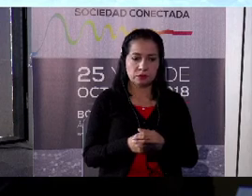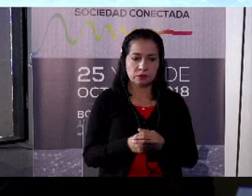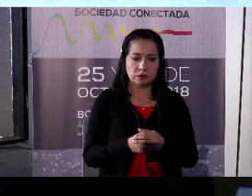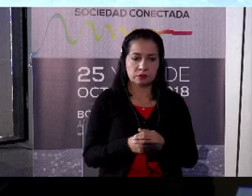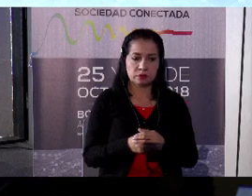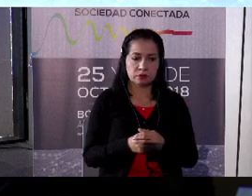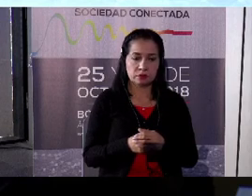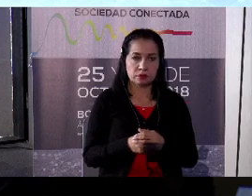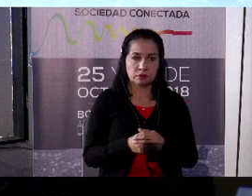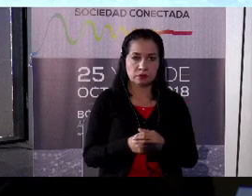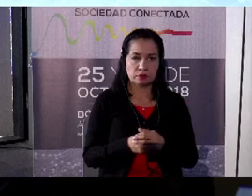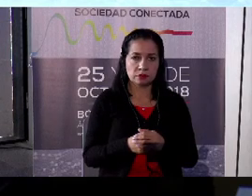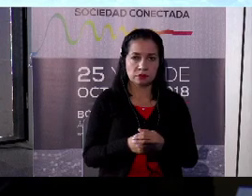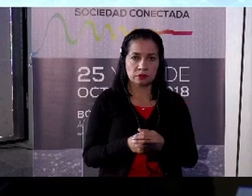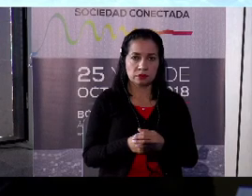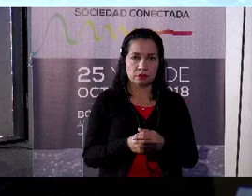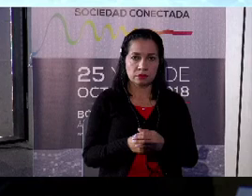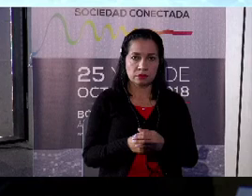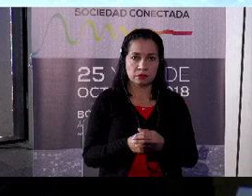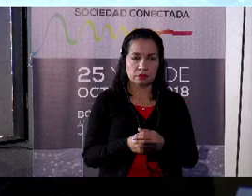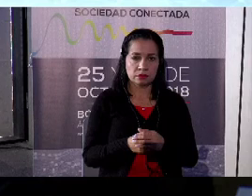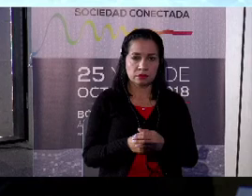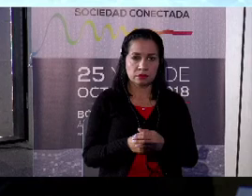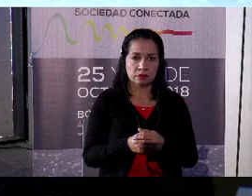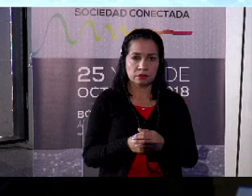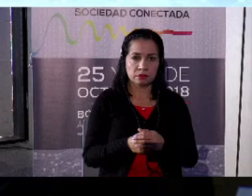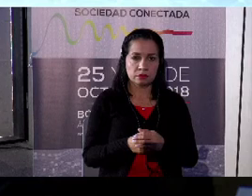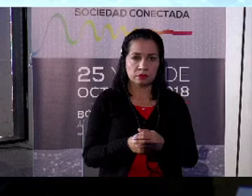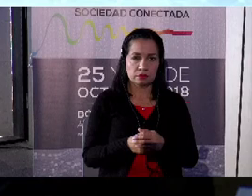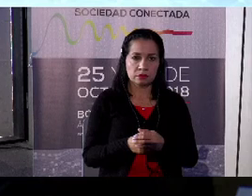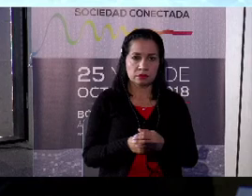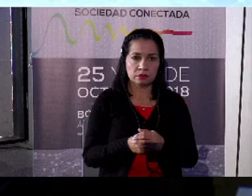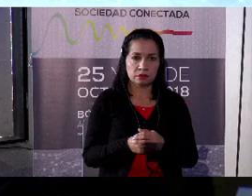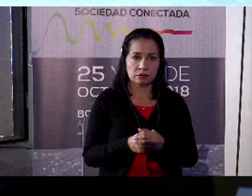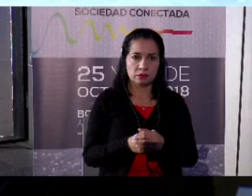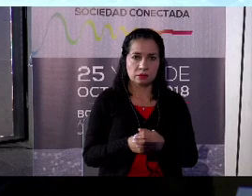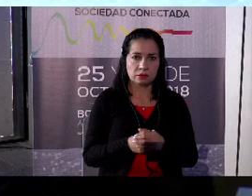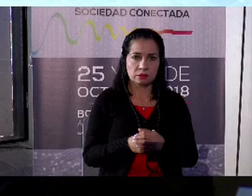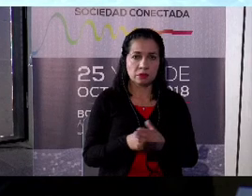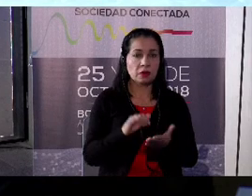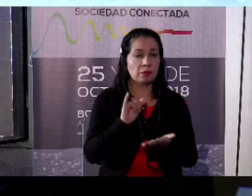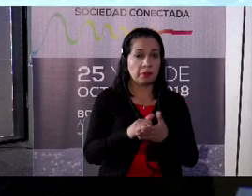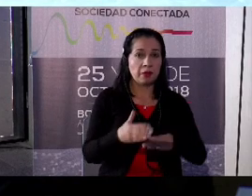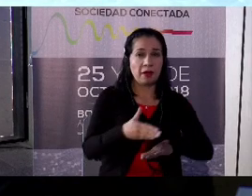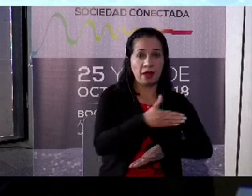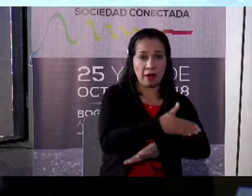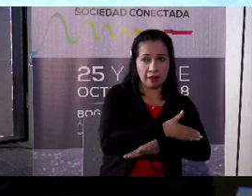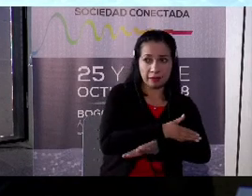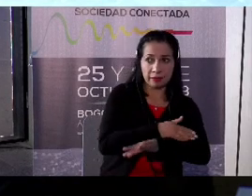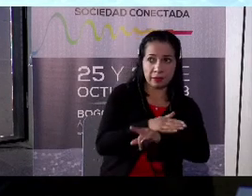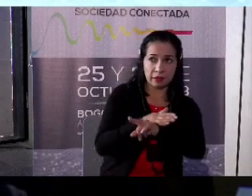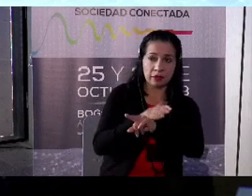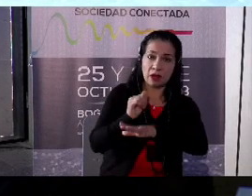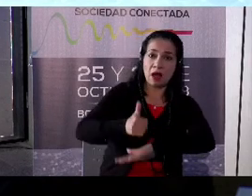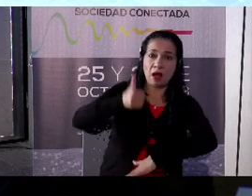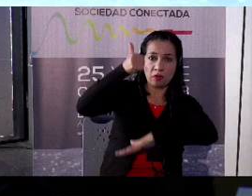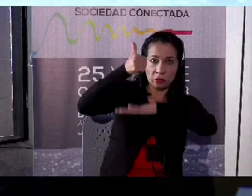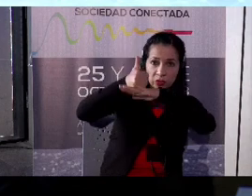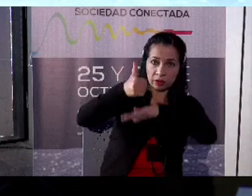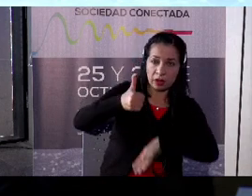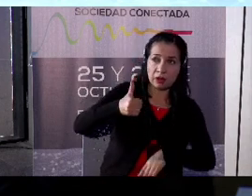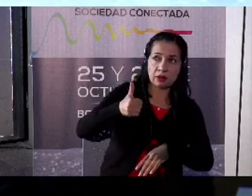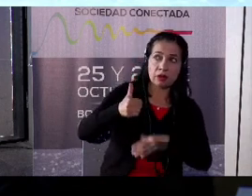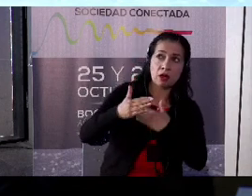pruebas antes de que la autoridad liberara este espectro lo pedimos para hacer